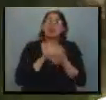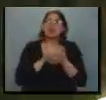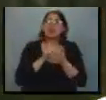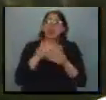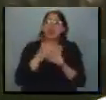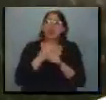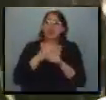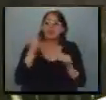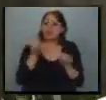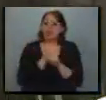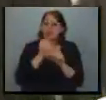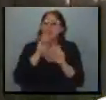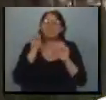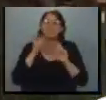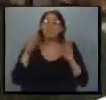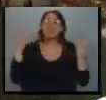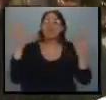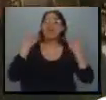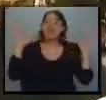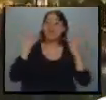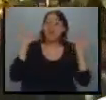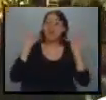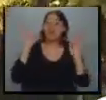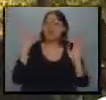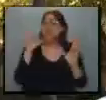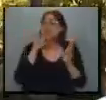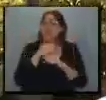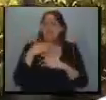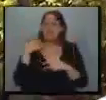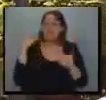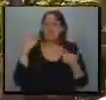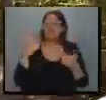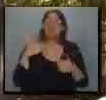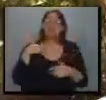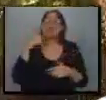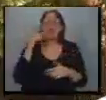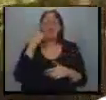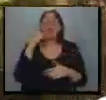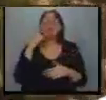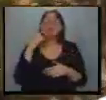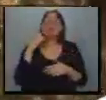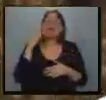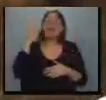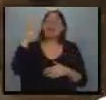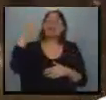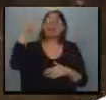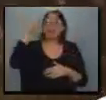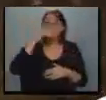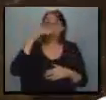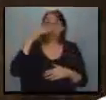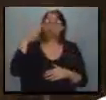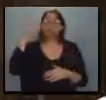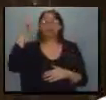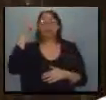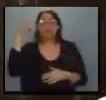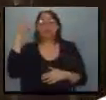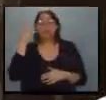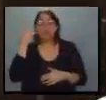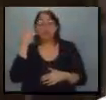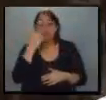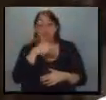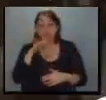y la alarma. Nada de esto funcionó. Cuando el hombre ingresa alrededor de las 9:30 de la noche con su Volkswagen